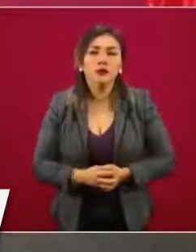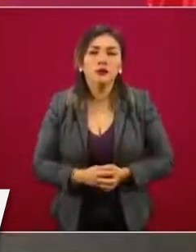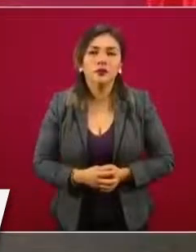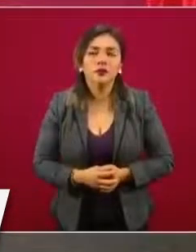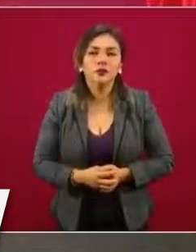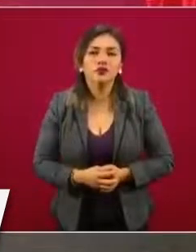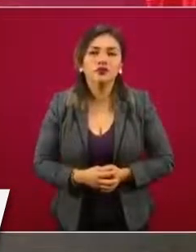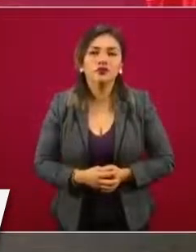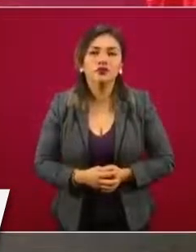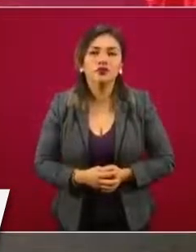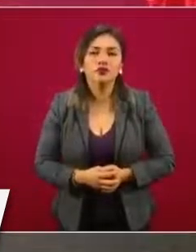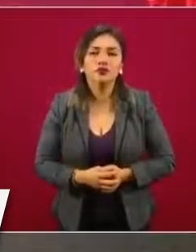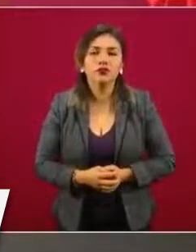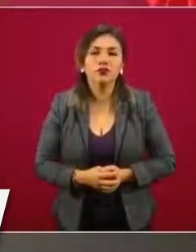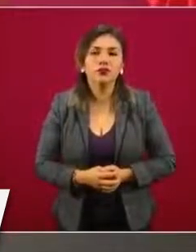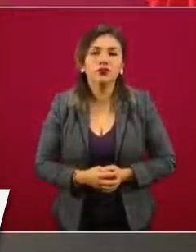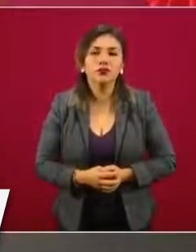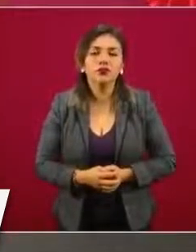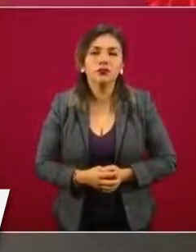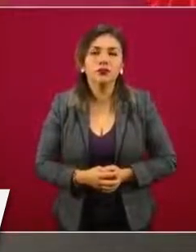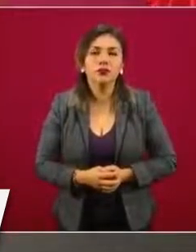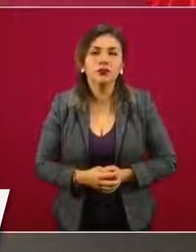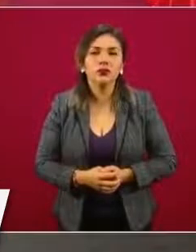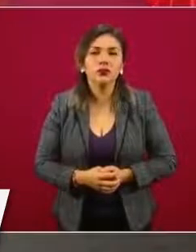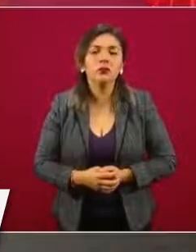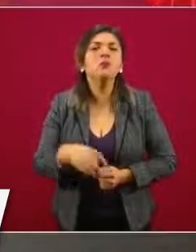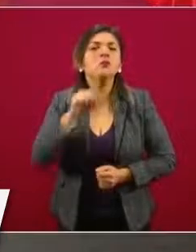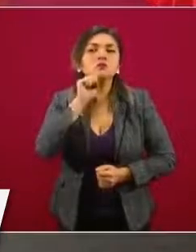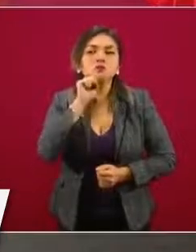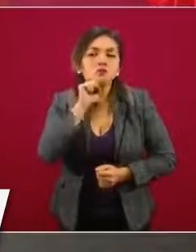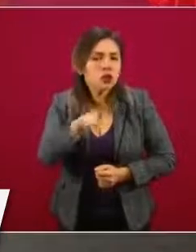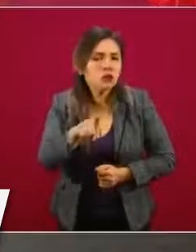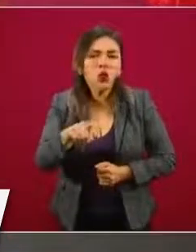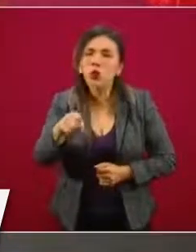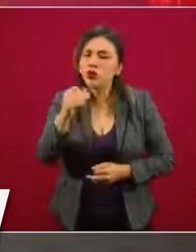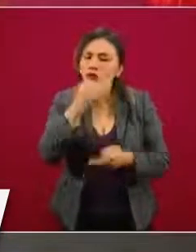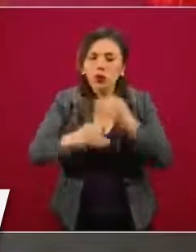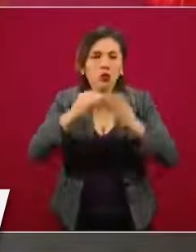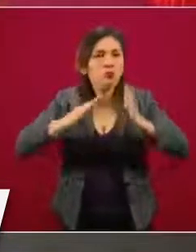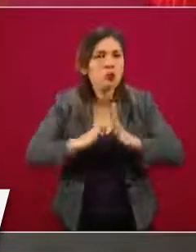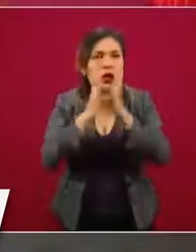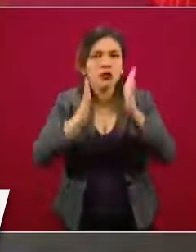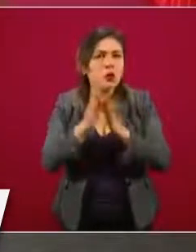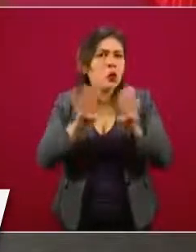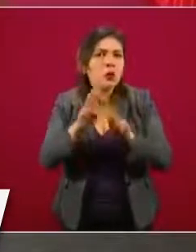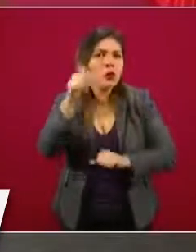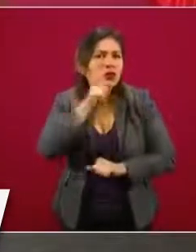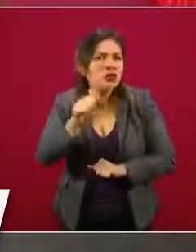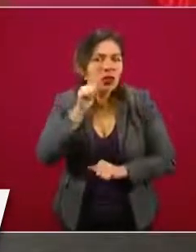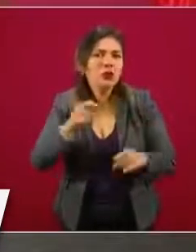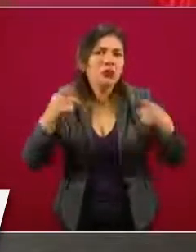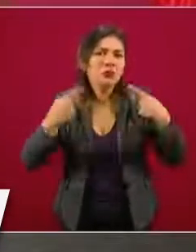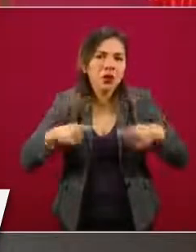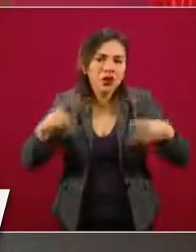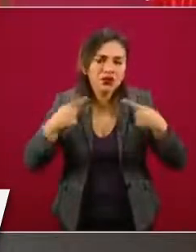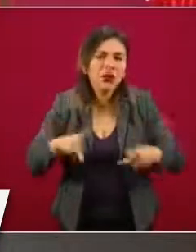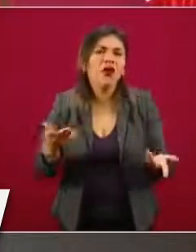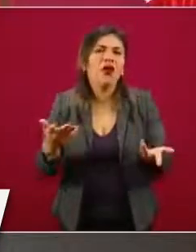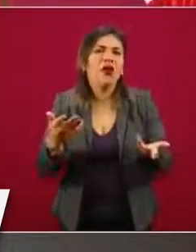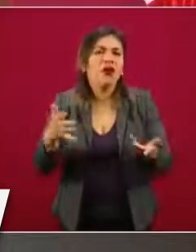con la misma participación de siempre, de la gente, que ha